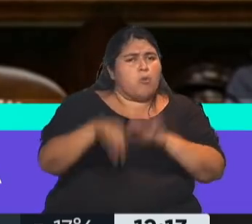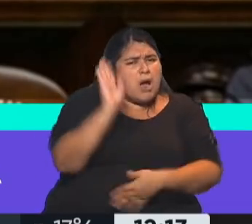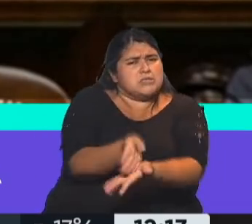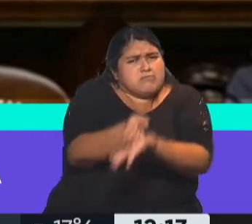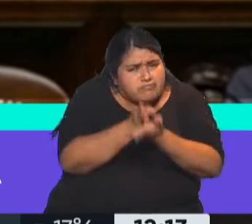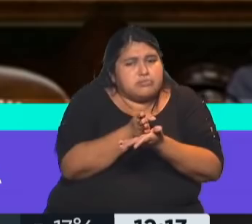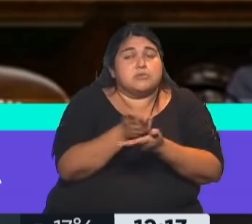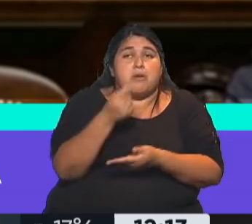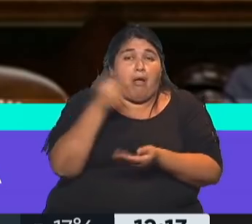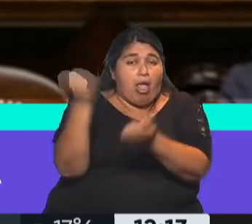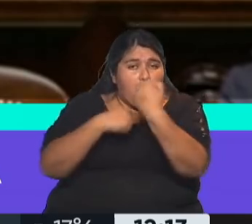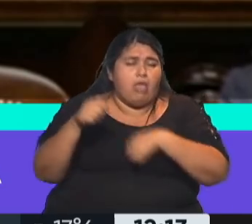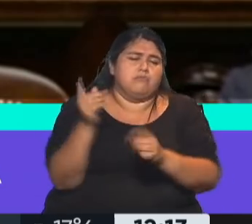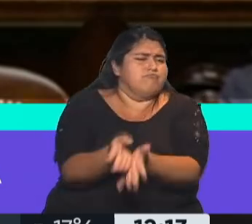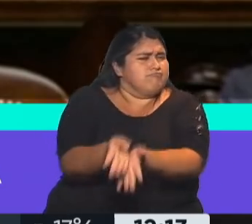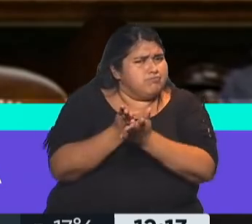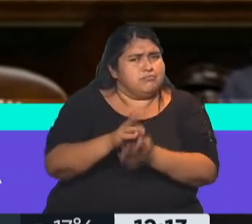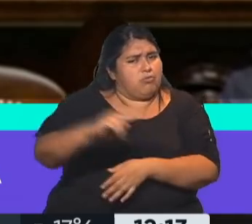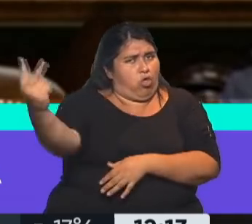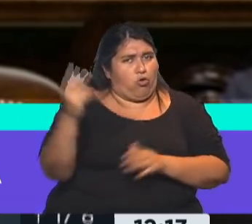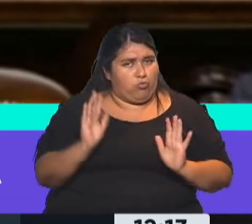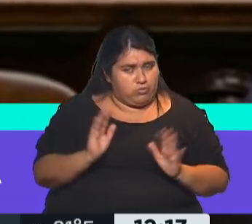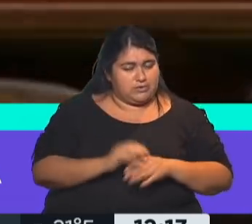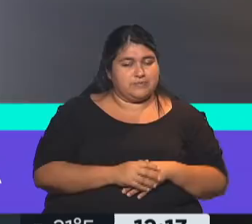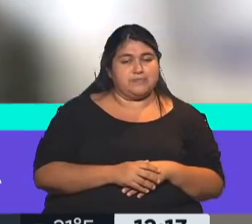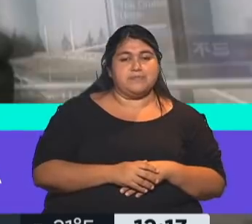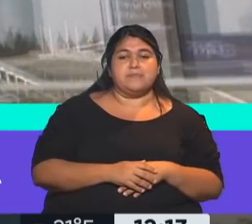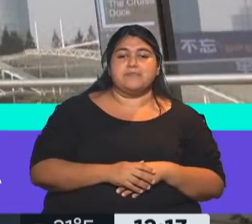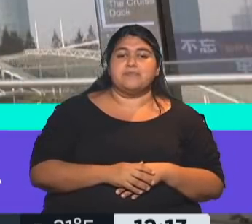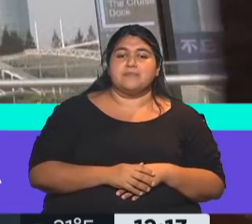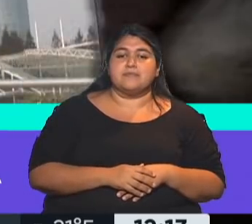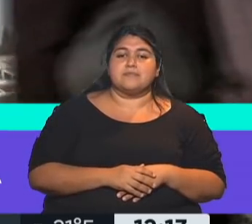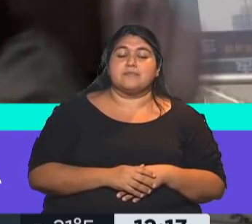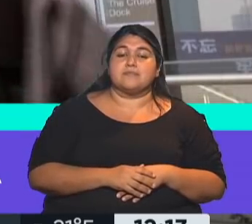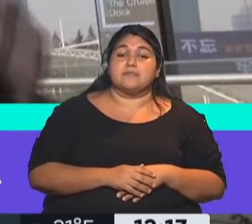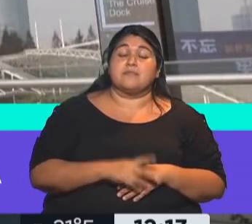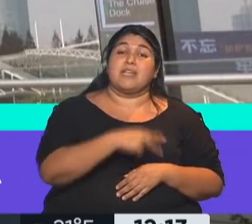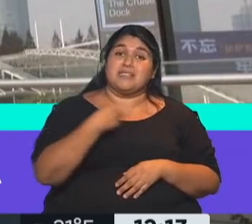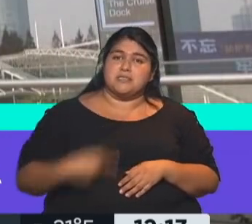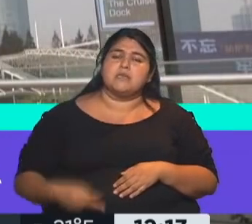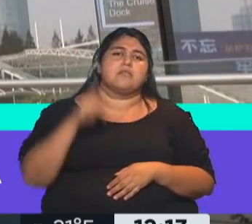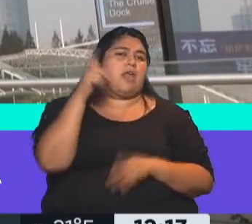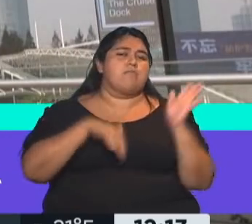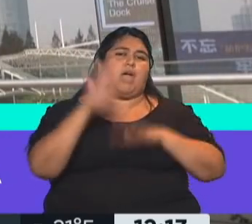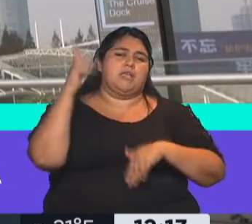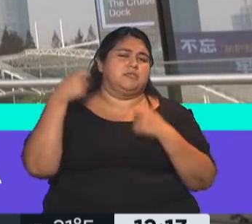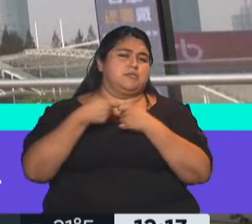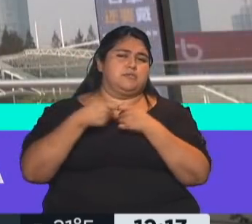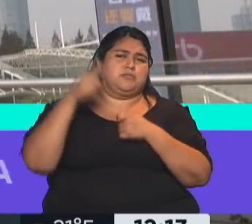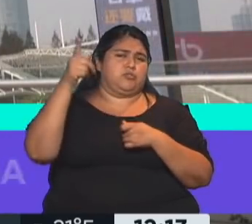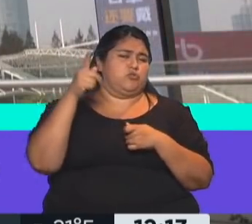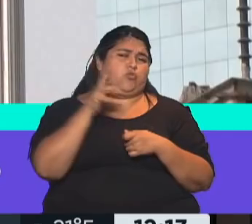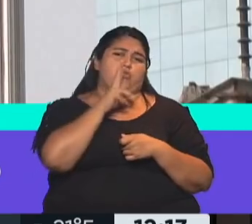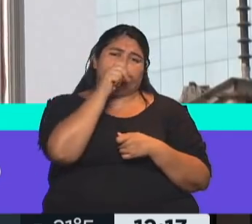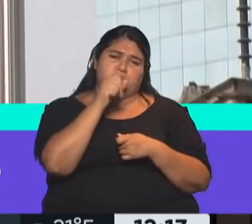dure se queste non dovessero dimostrarsi sufficienti. China, principal aliado ruso,